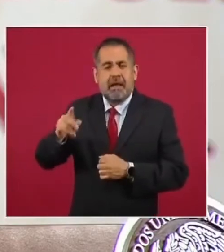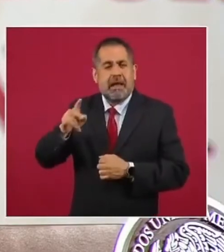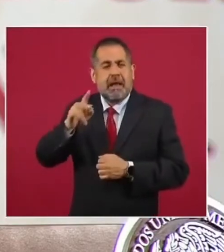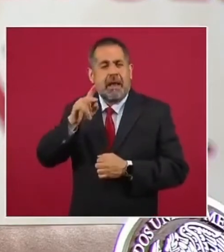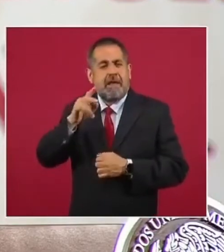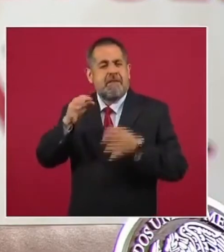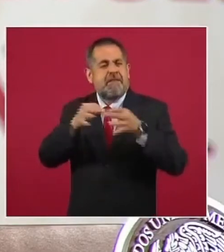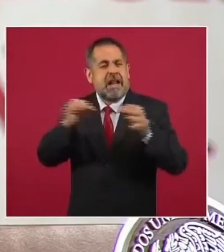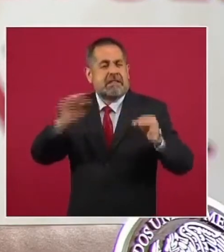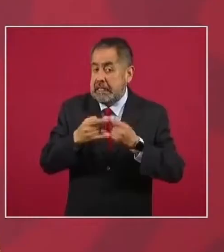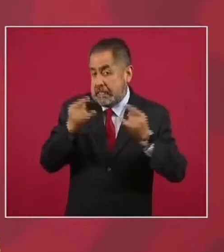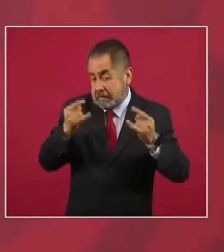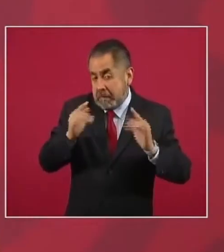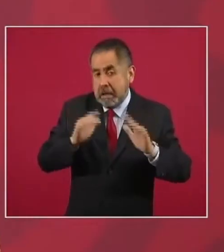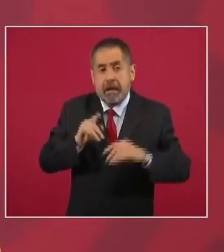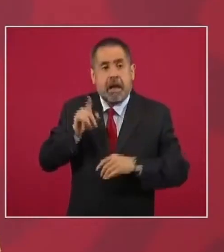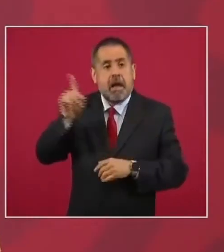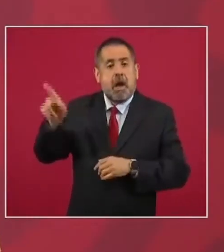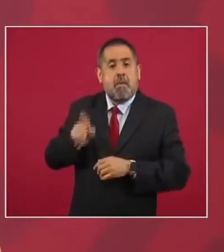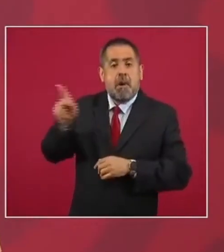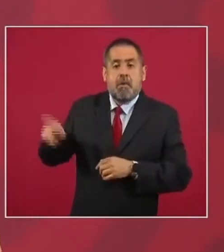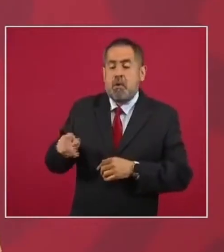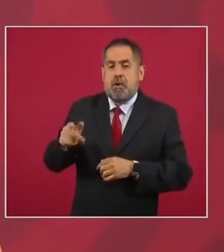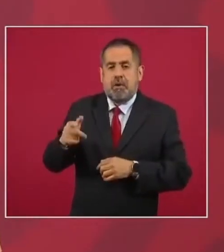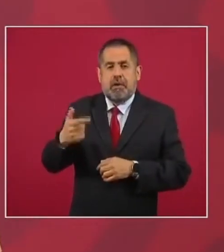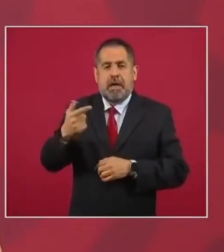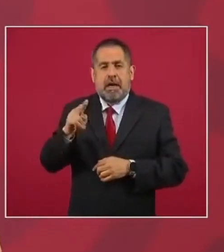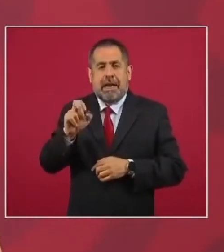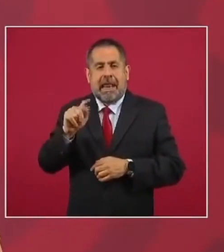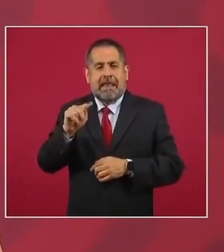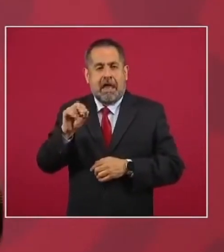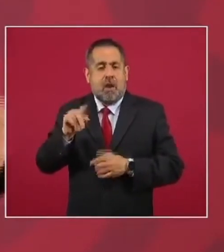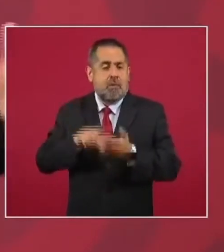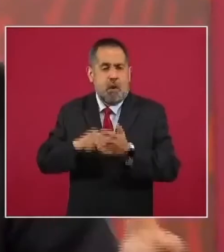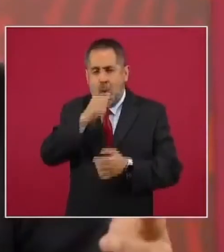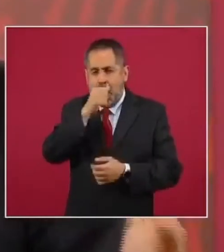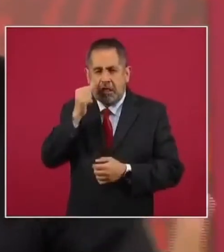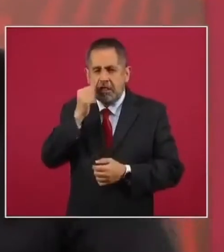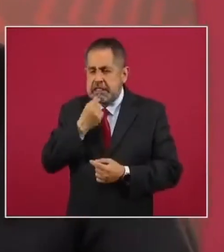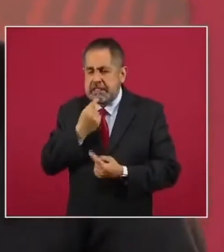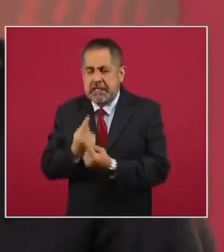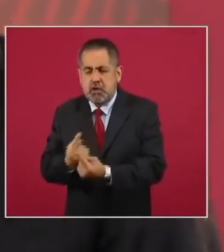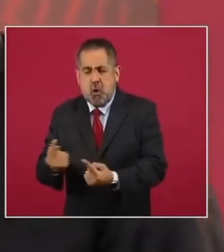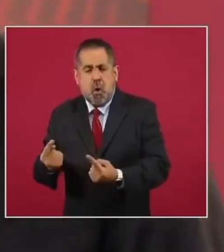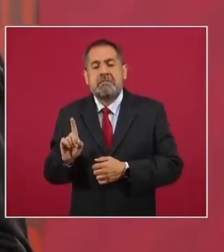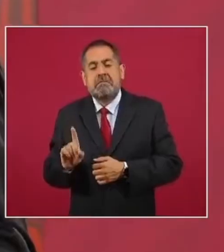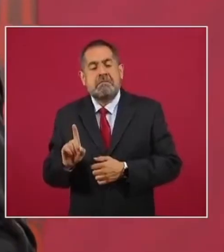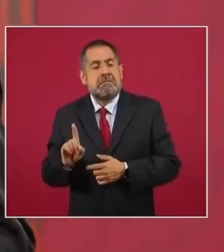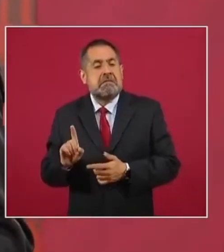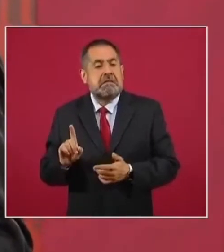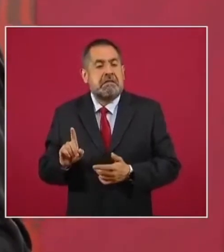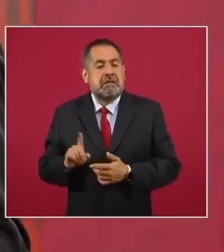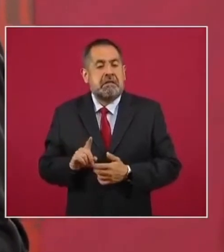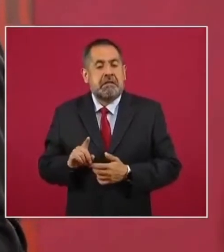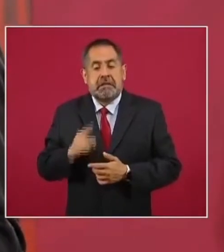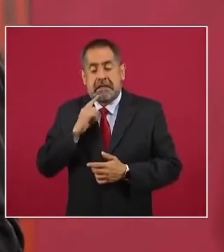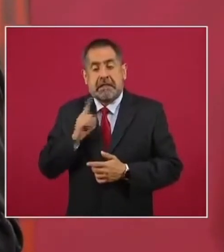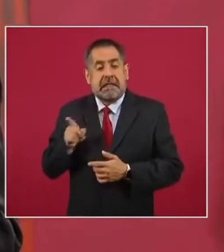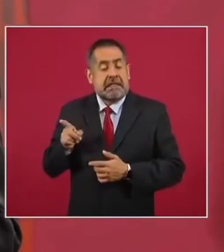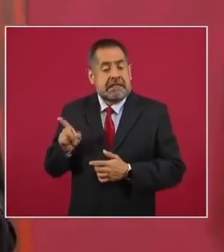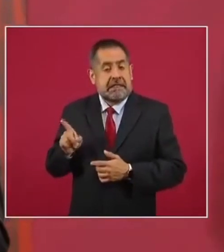Interesante la frase. Juárez era niño y hay en efecto una laguna. Se subió